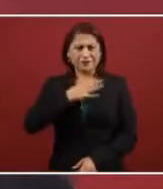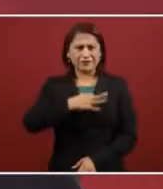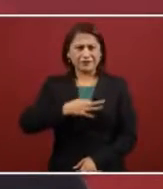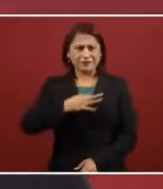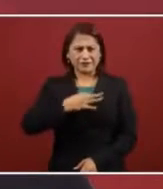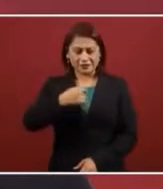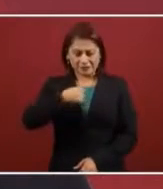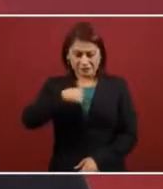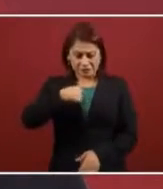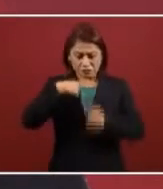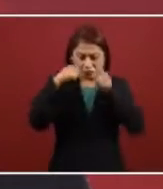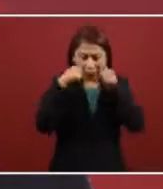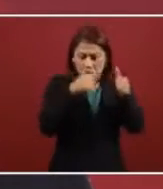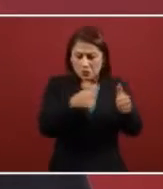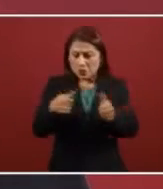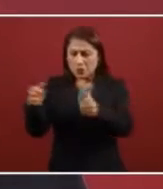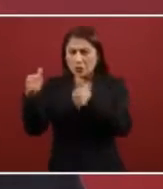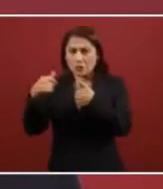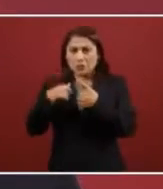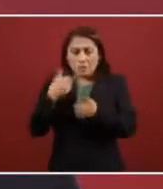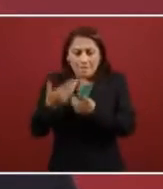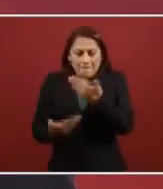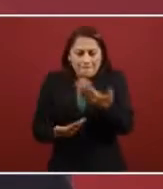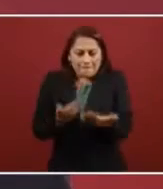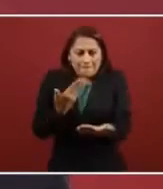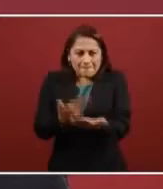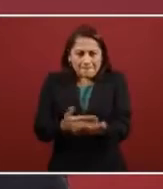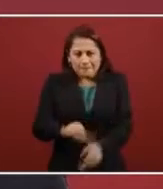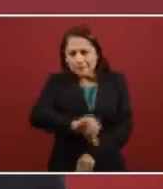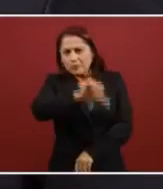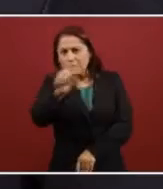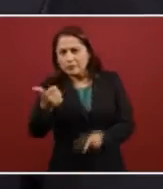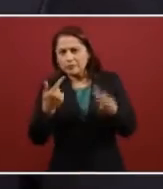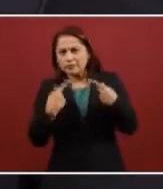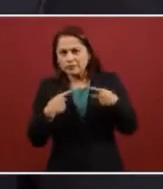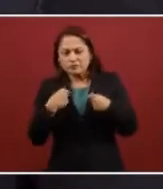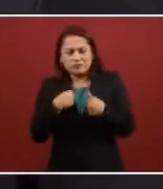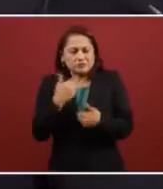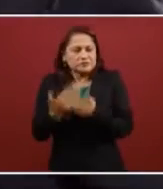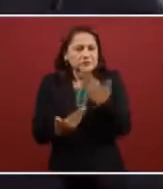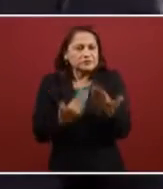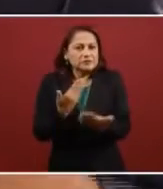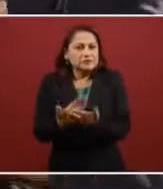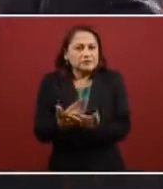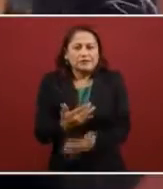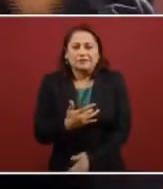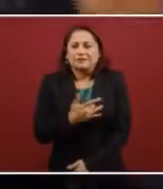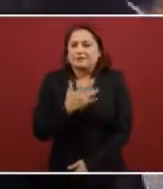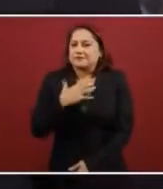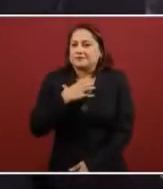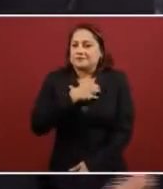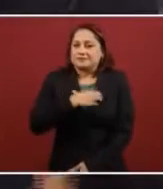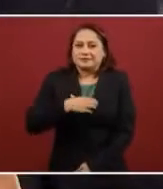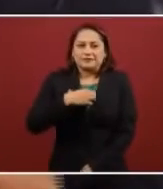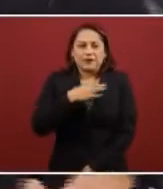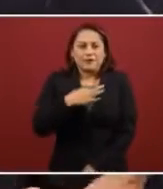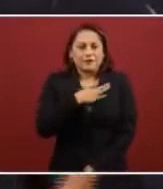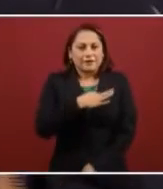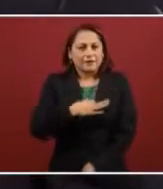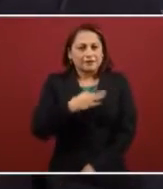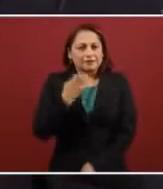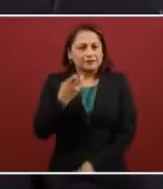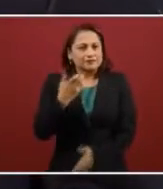a beautiful el poder servir a los demás. To be able to serve other people. Entonces, y no. So, and